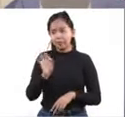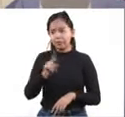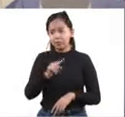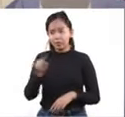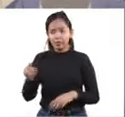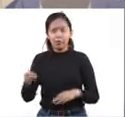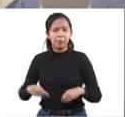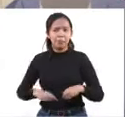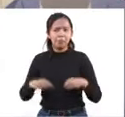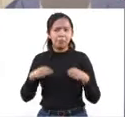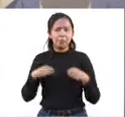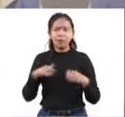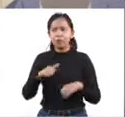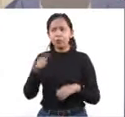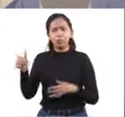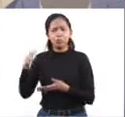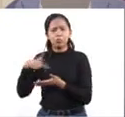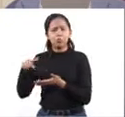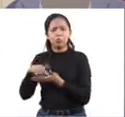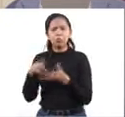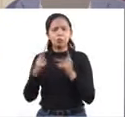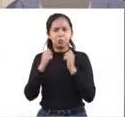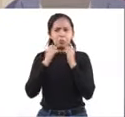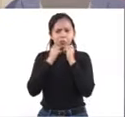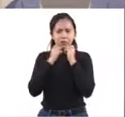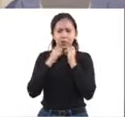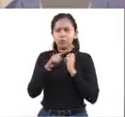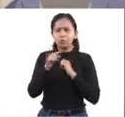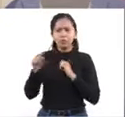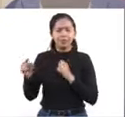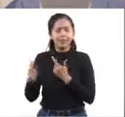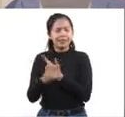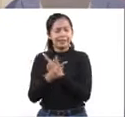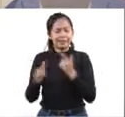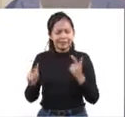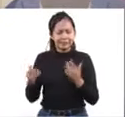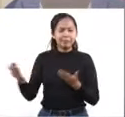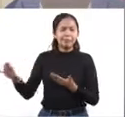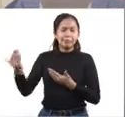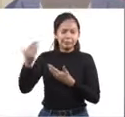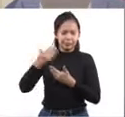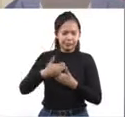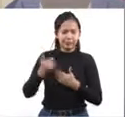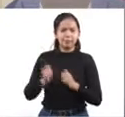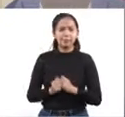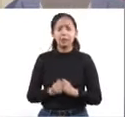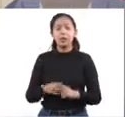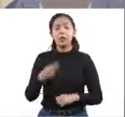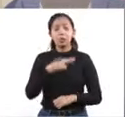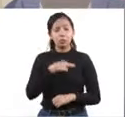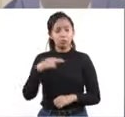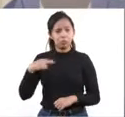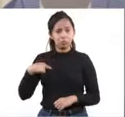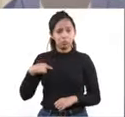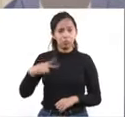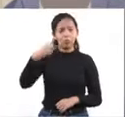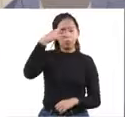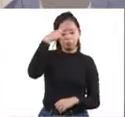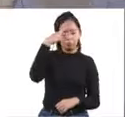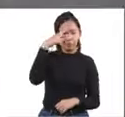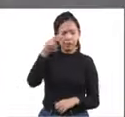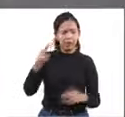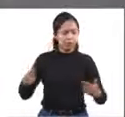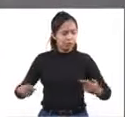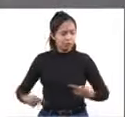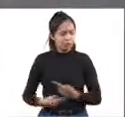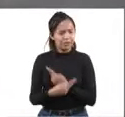viven. Al final de cuentas, las fronteras son artificiales, no nos dividen. Somos mexicanos aquí y en cualquier otra parte